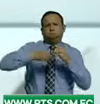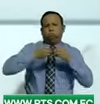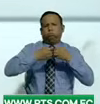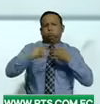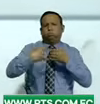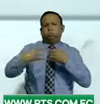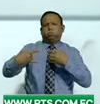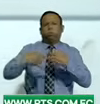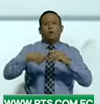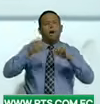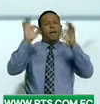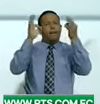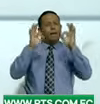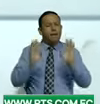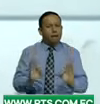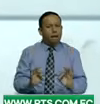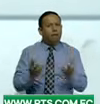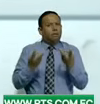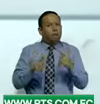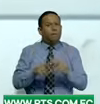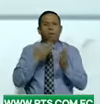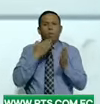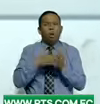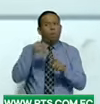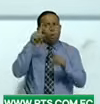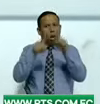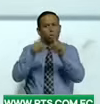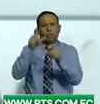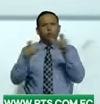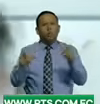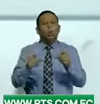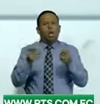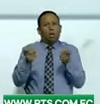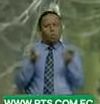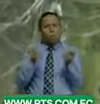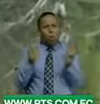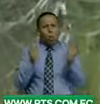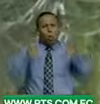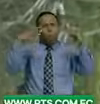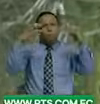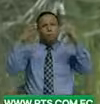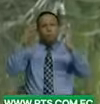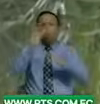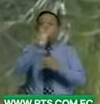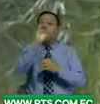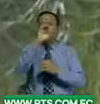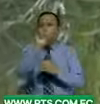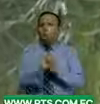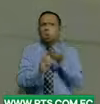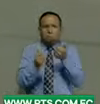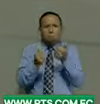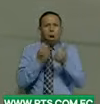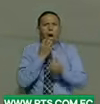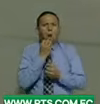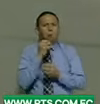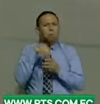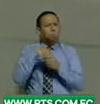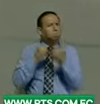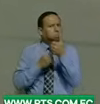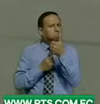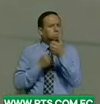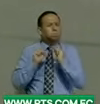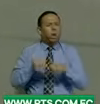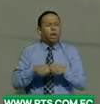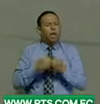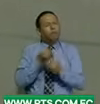esto se suma la reducción del consumo diario en más del 4%, por lo que se solicita a la ciudadanía continuar con